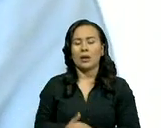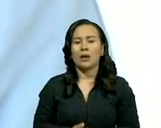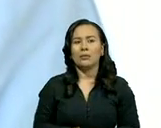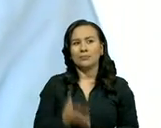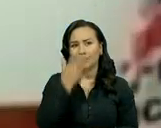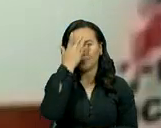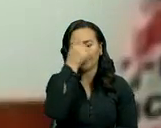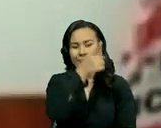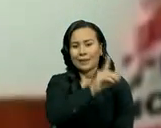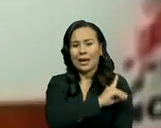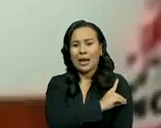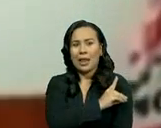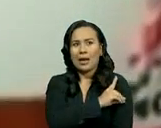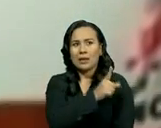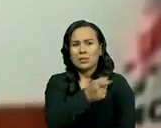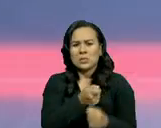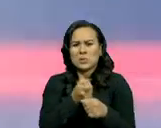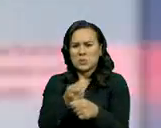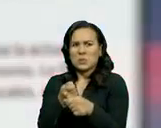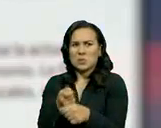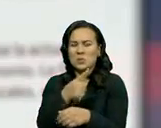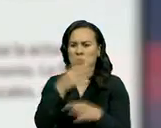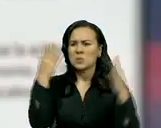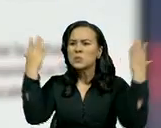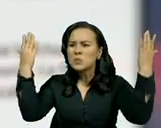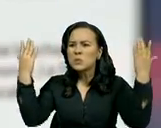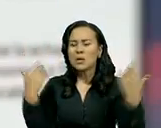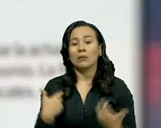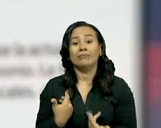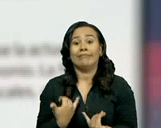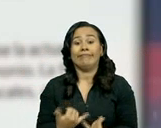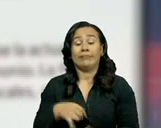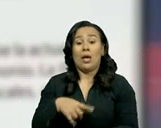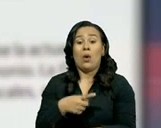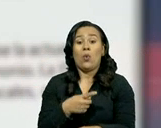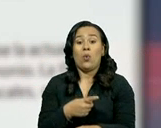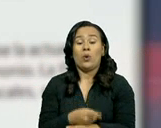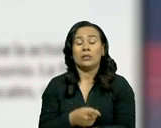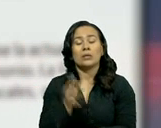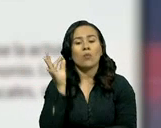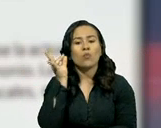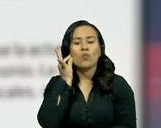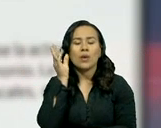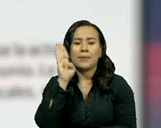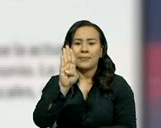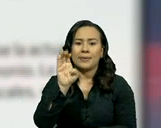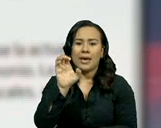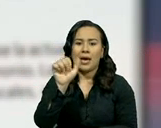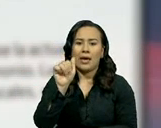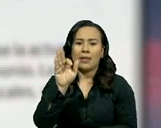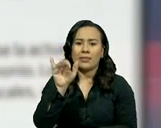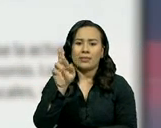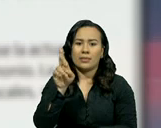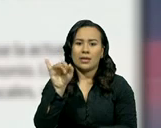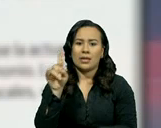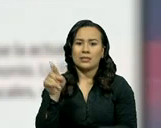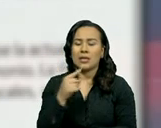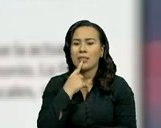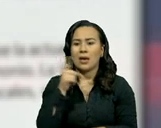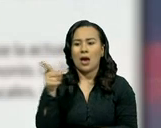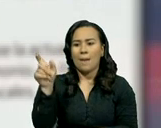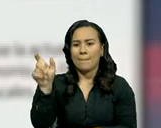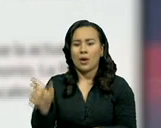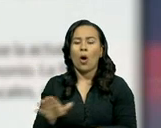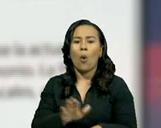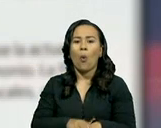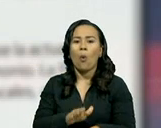fue señalado por supuesta instigación. El pedido fue descartado por la jueza Beatriz Benítez, a quien ahora la Fiscalía apunta como supuesta